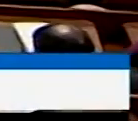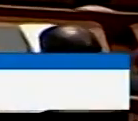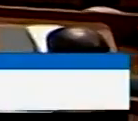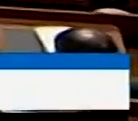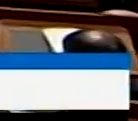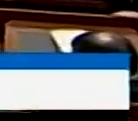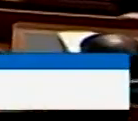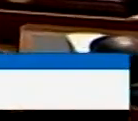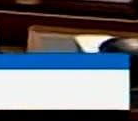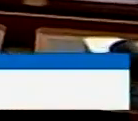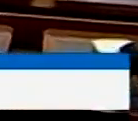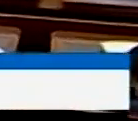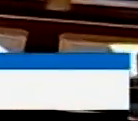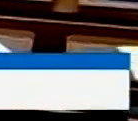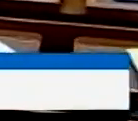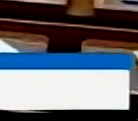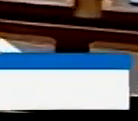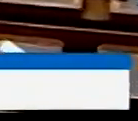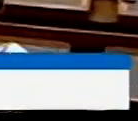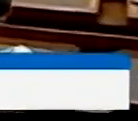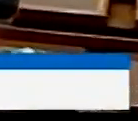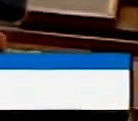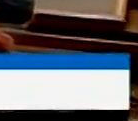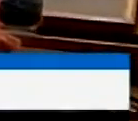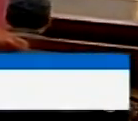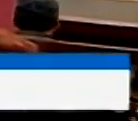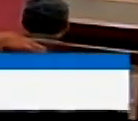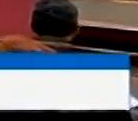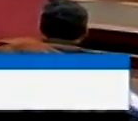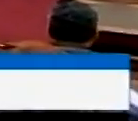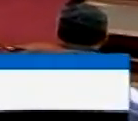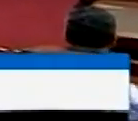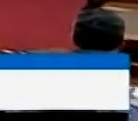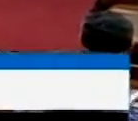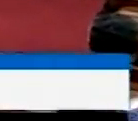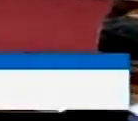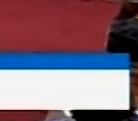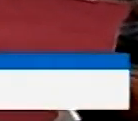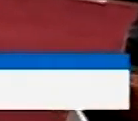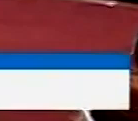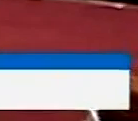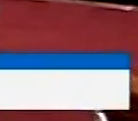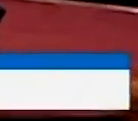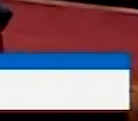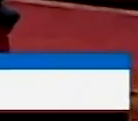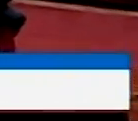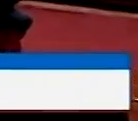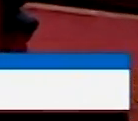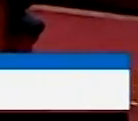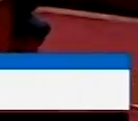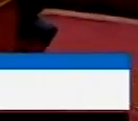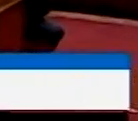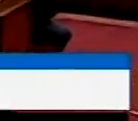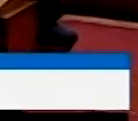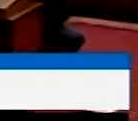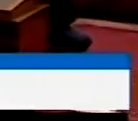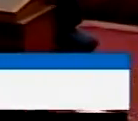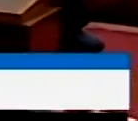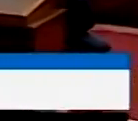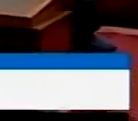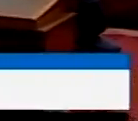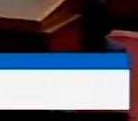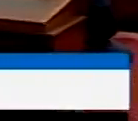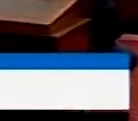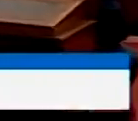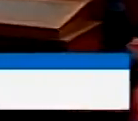acción. Obviamente seguir con las reformas políticas y temas ligados al tema del mundo del